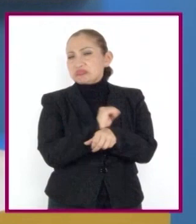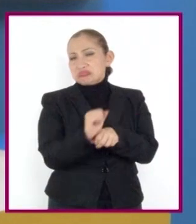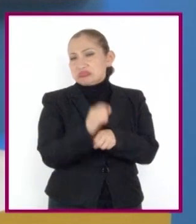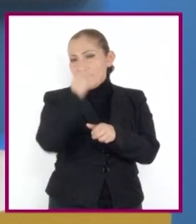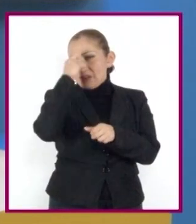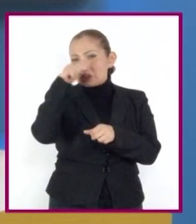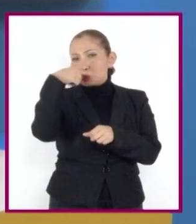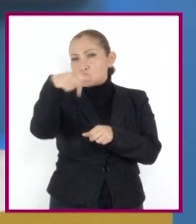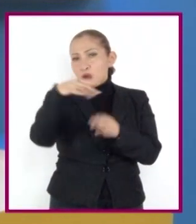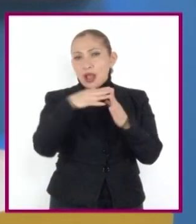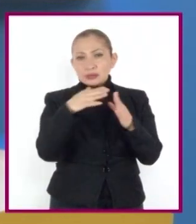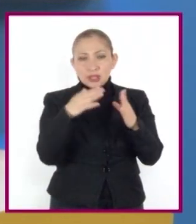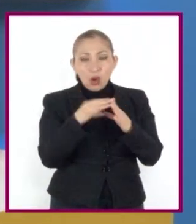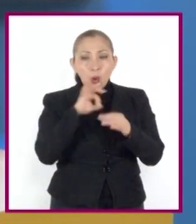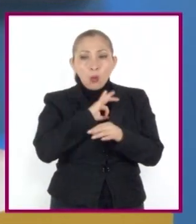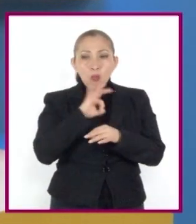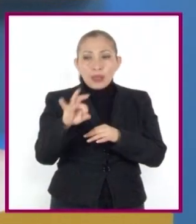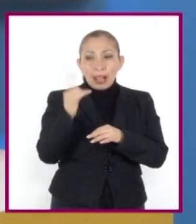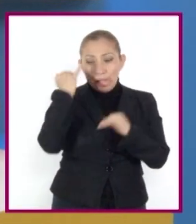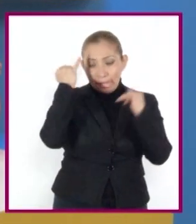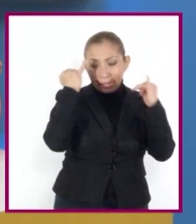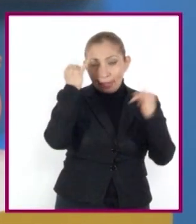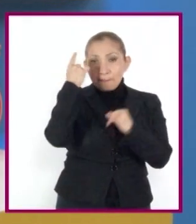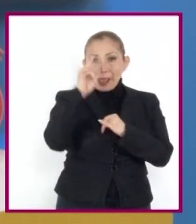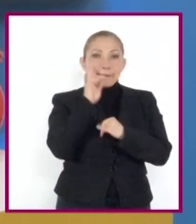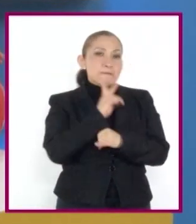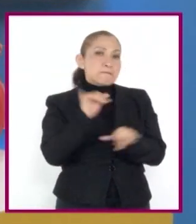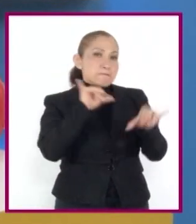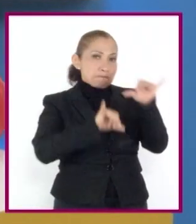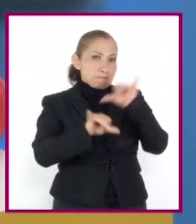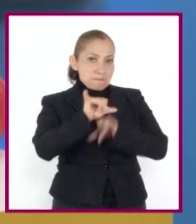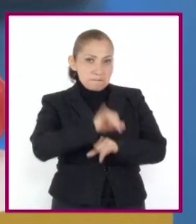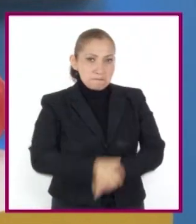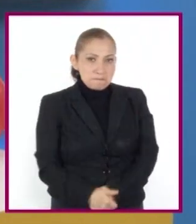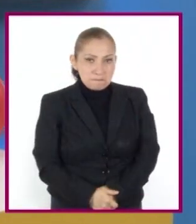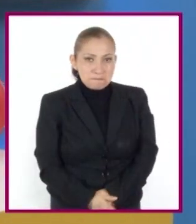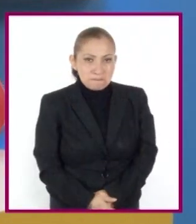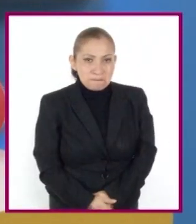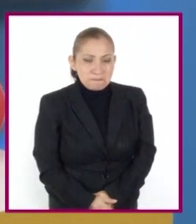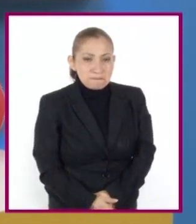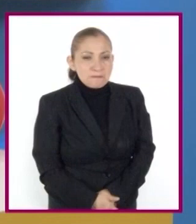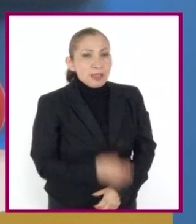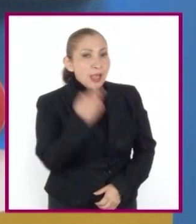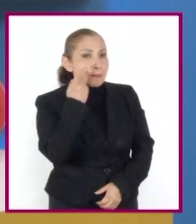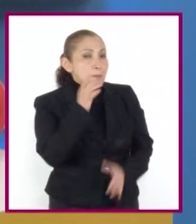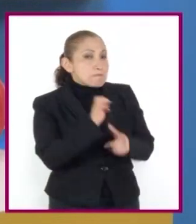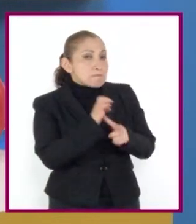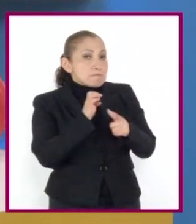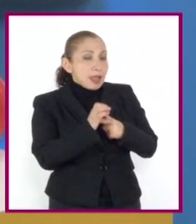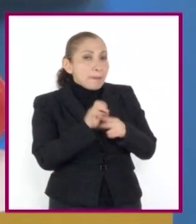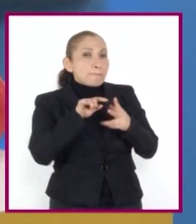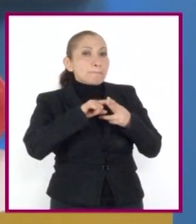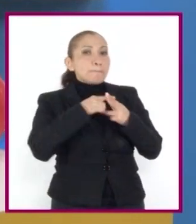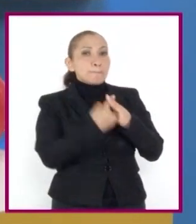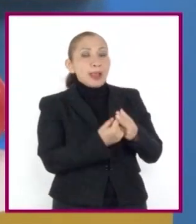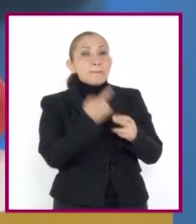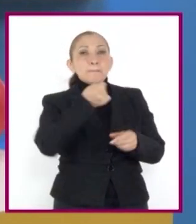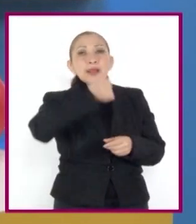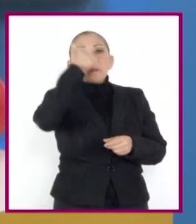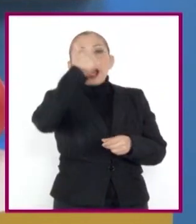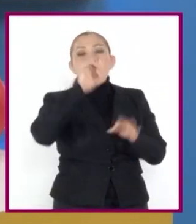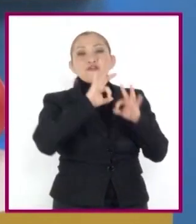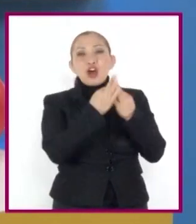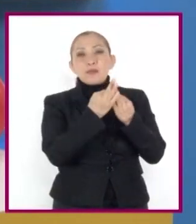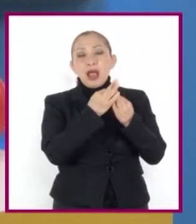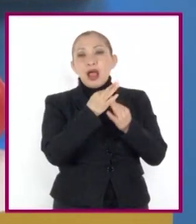que tienen a la mano o que puedan improvisar para experimentar con ellos. Bueno, entonces supongo que iniciaremos con la primera forma